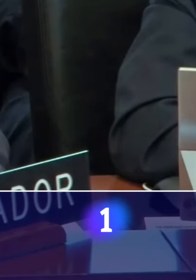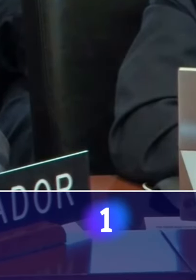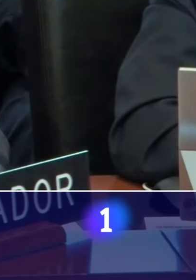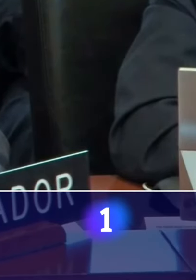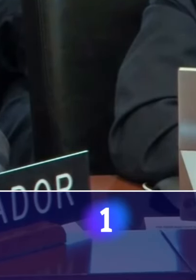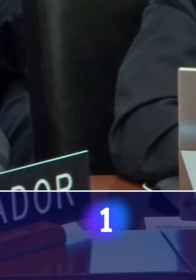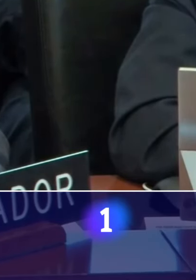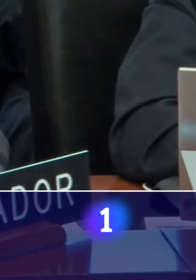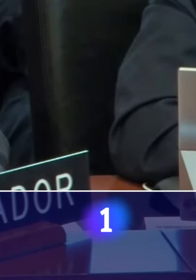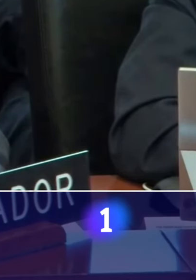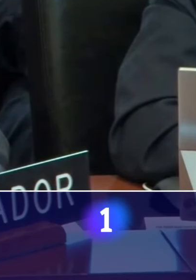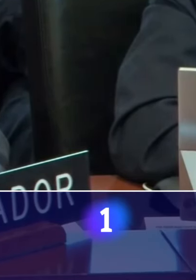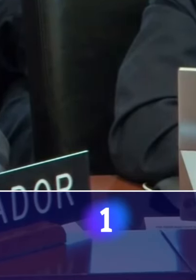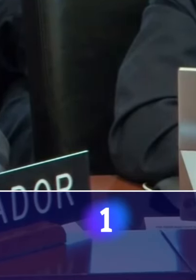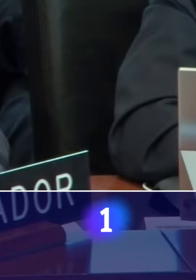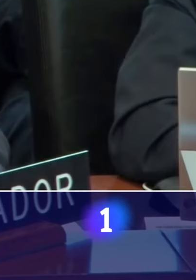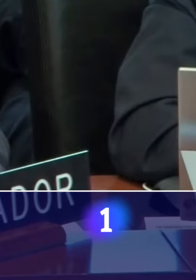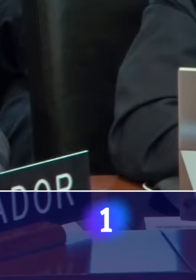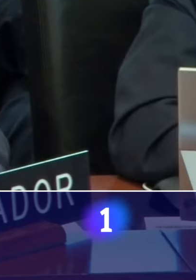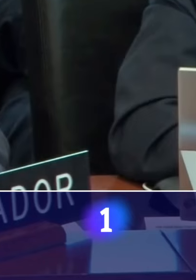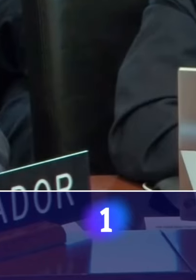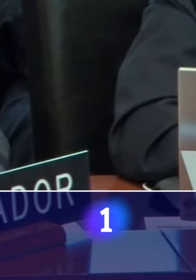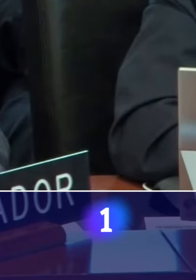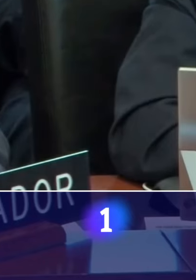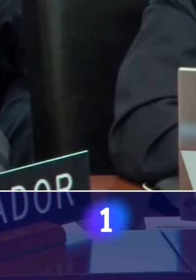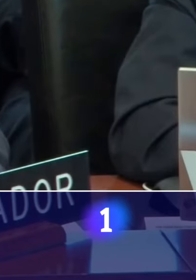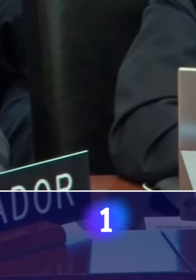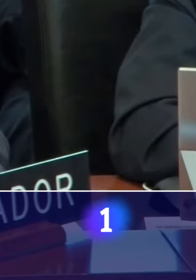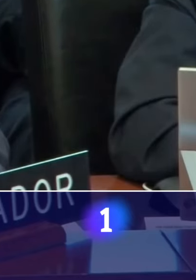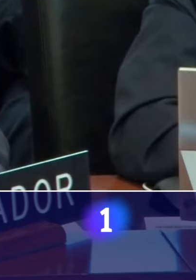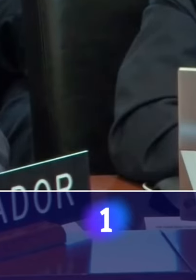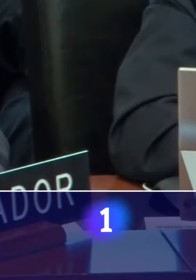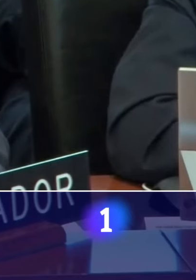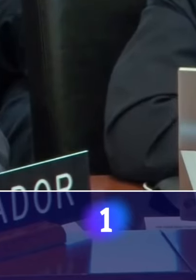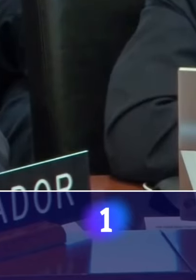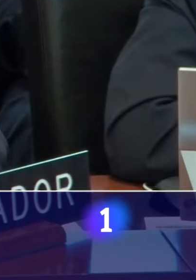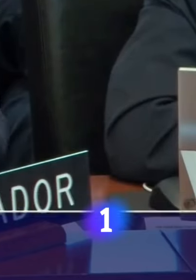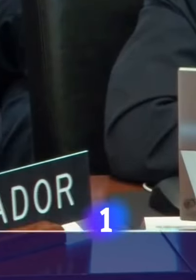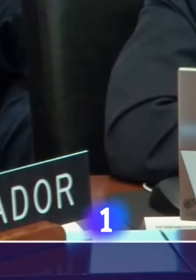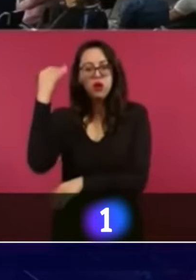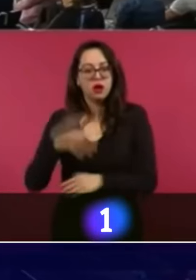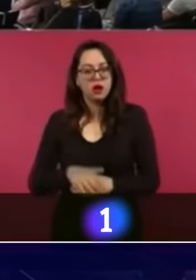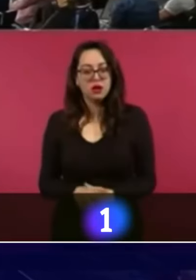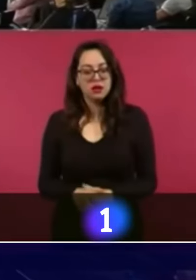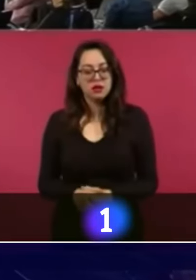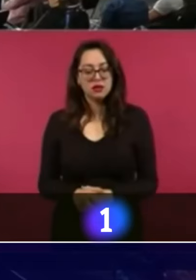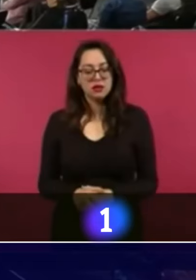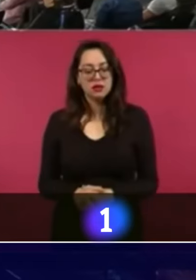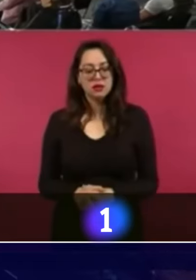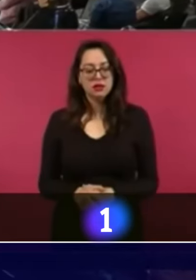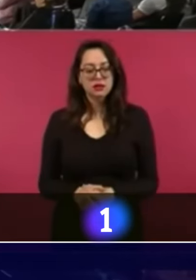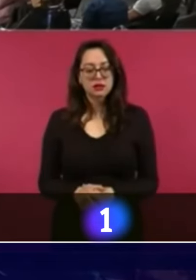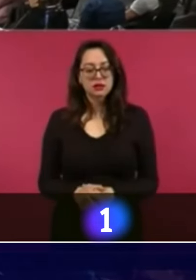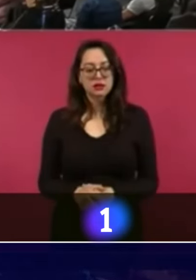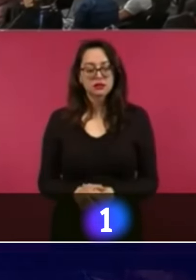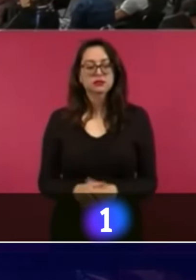que jamás protegeremos a criminales que les han hecho daño a los mexicanos. Además, se ha quejado